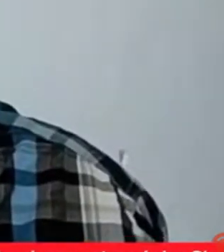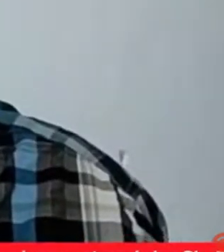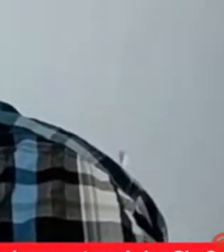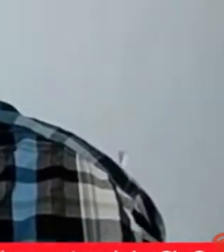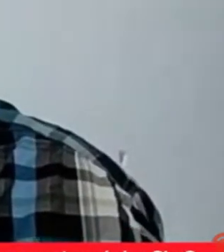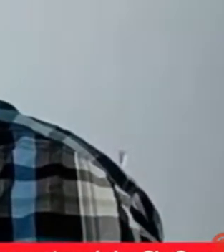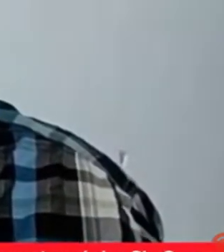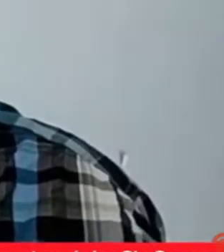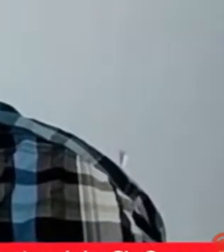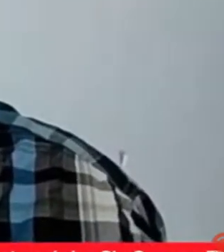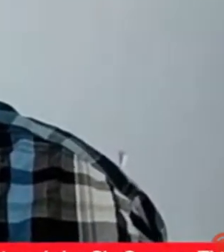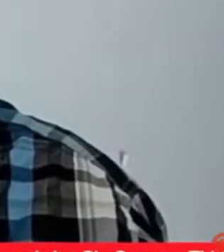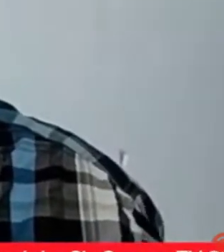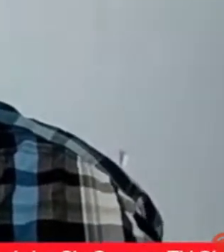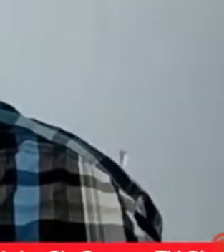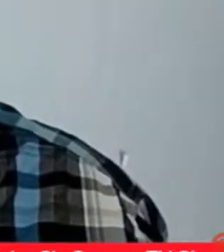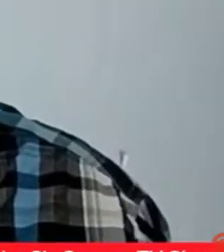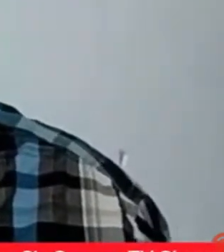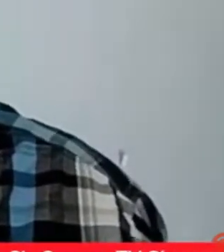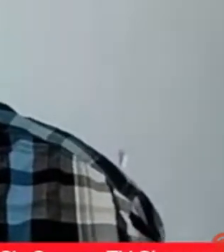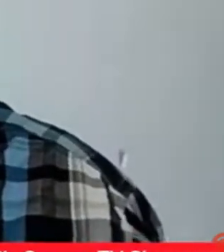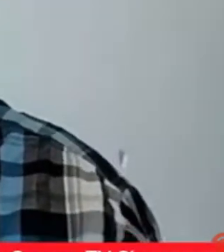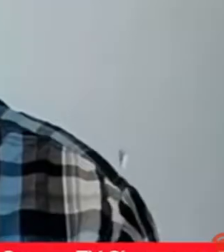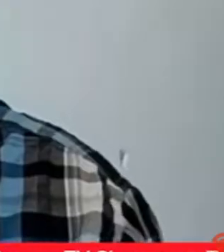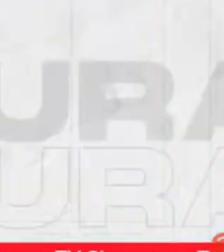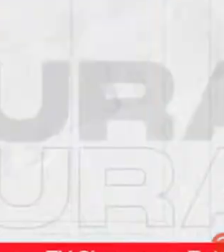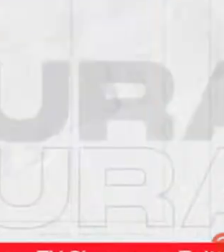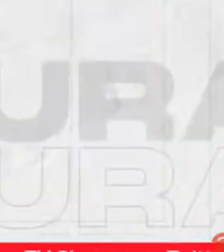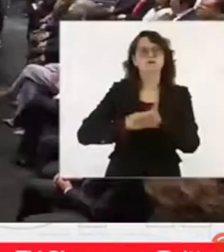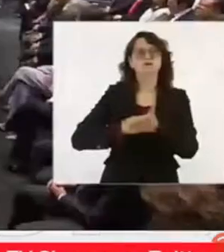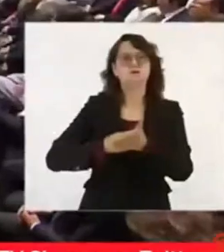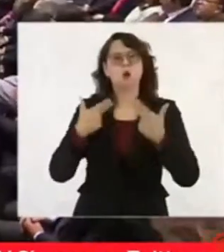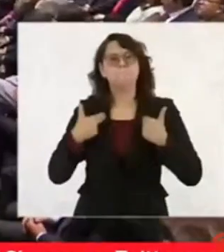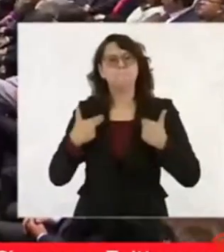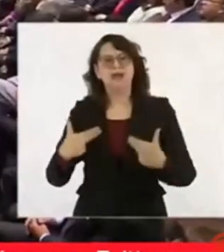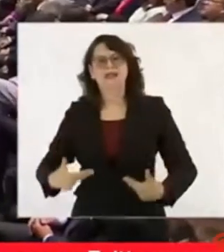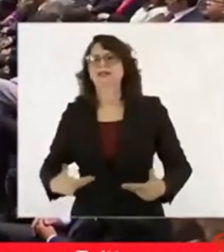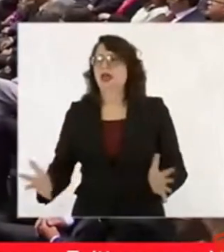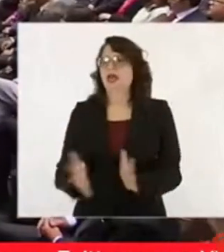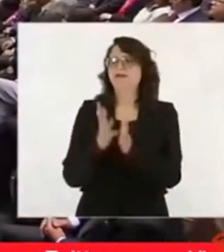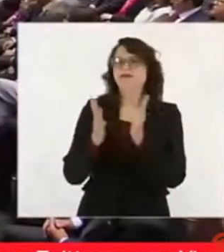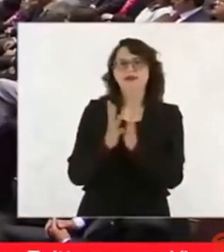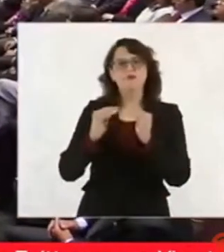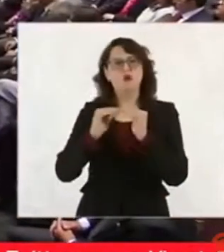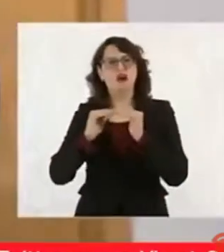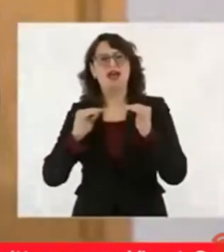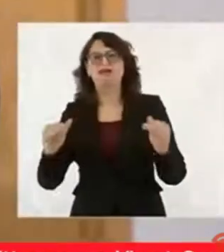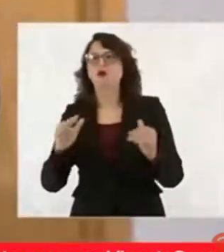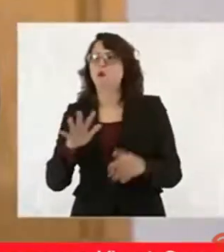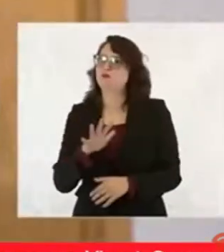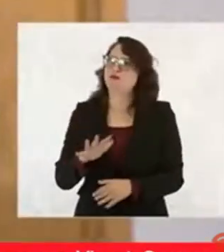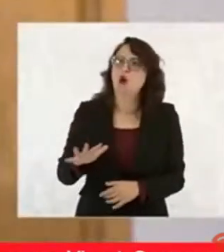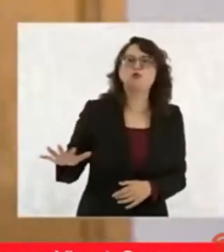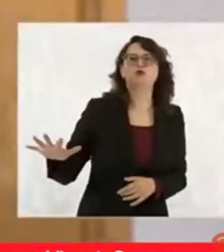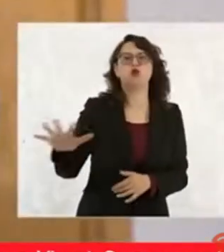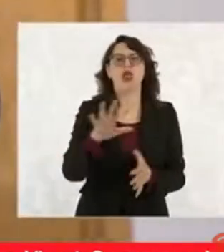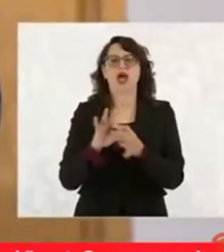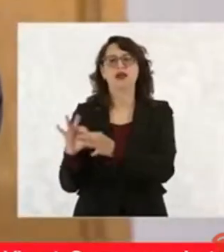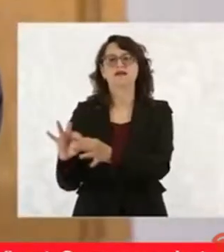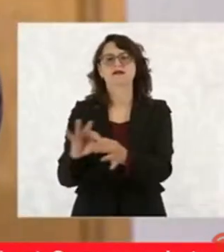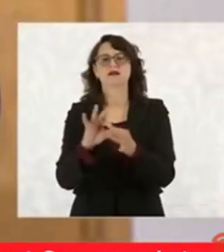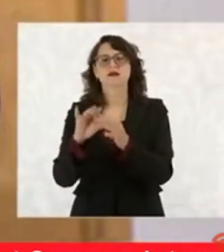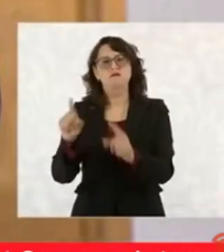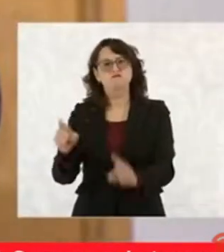porque, híjole, era un zafarrancho. Simplemente recordemos que al mismo Calderón se evitó a toda costa de que